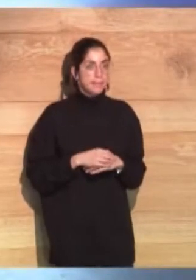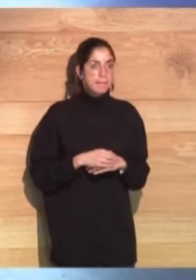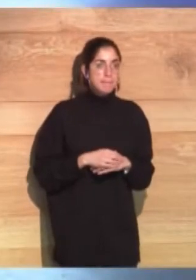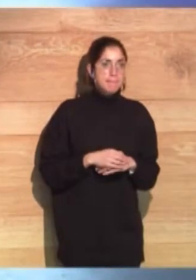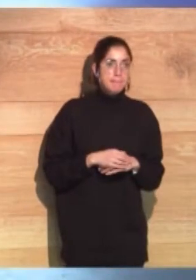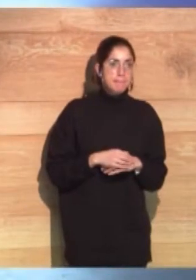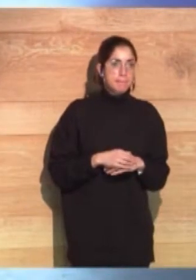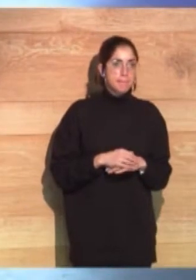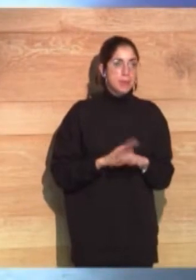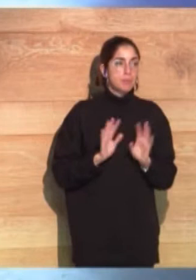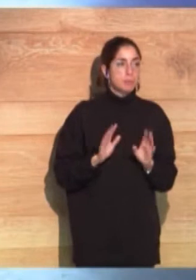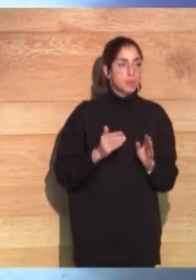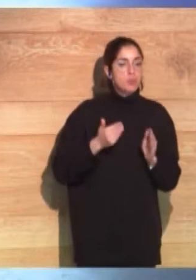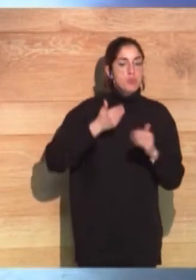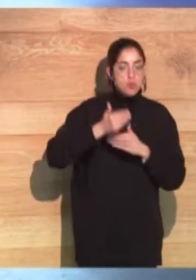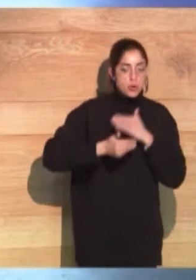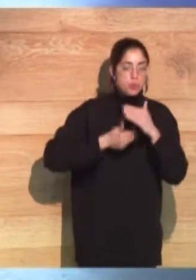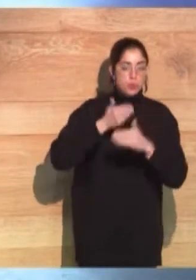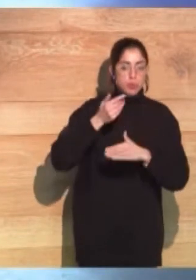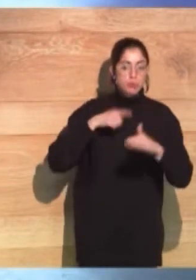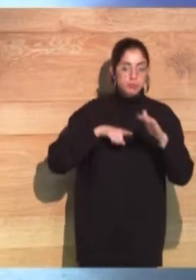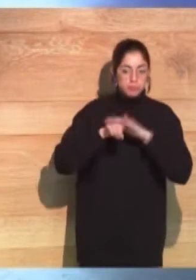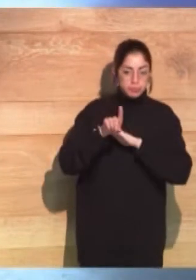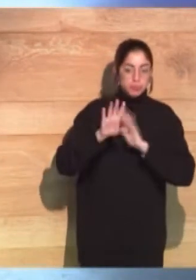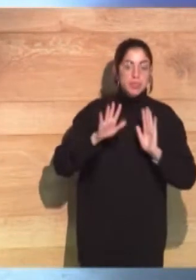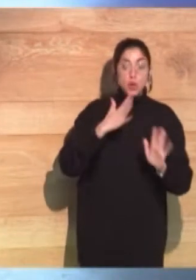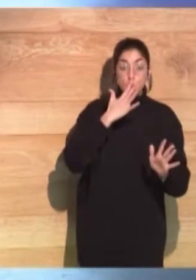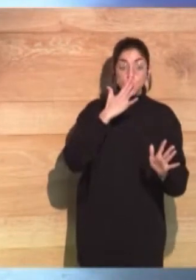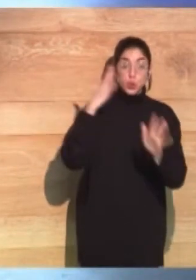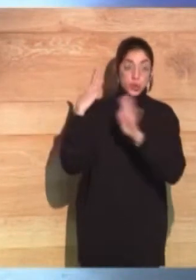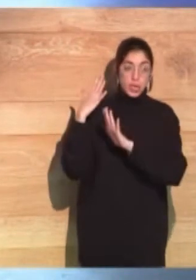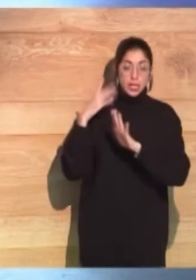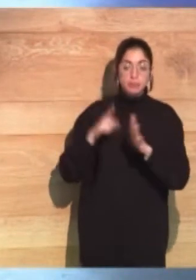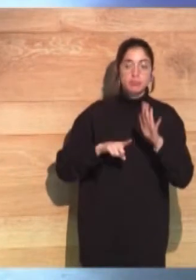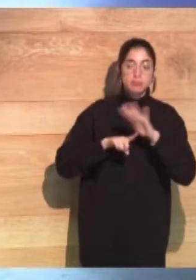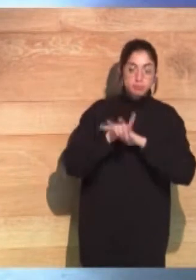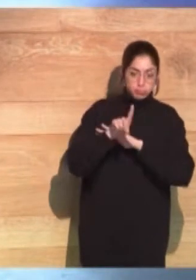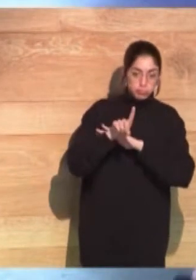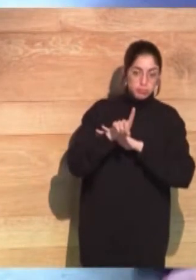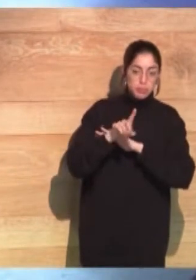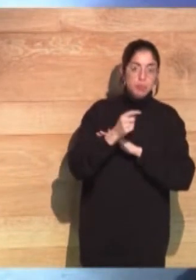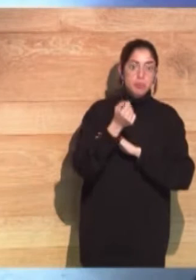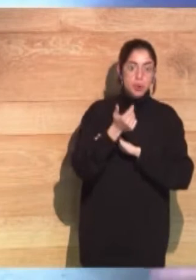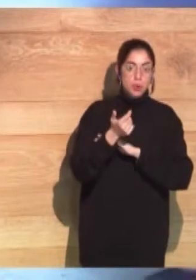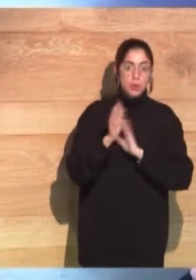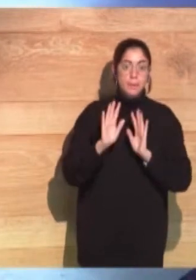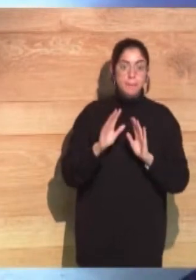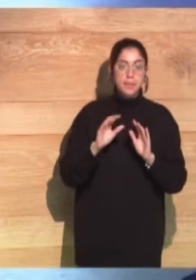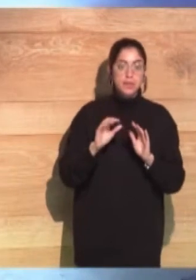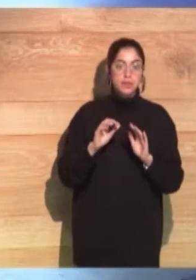y ha ido evolucionando en la última década, de forma que muchos